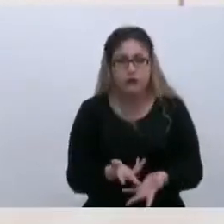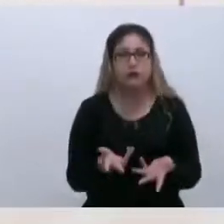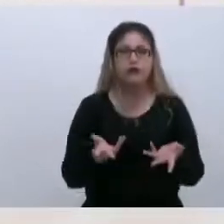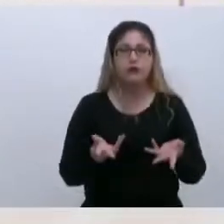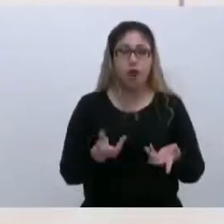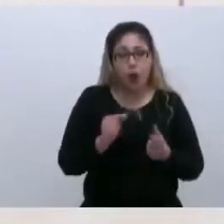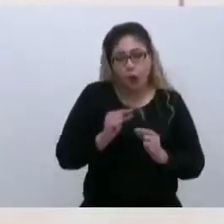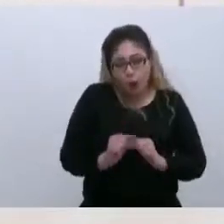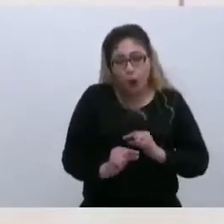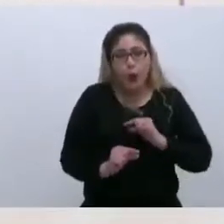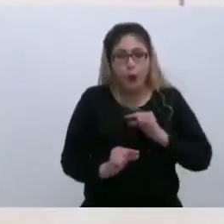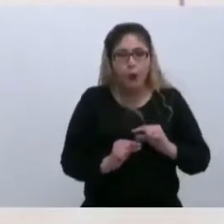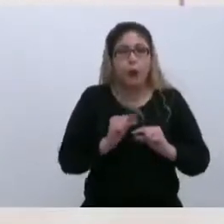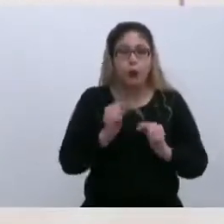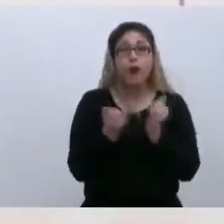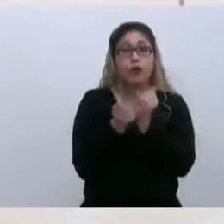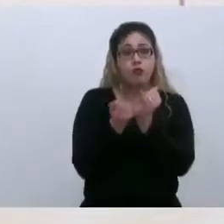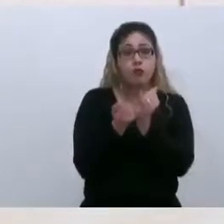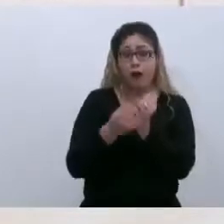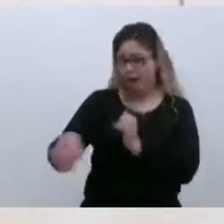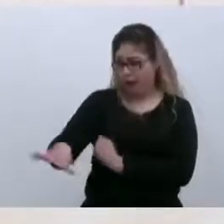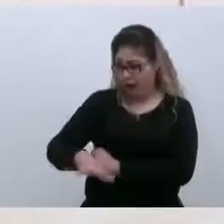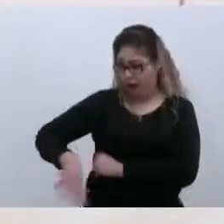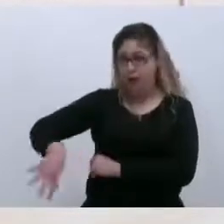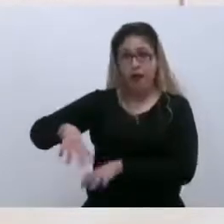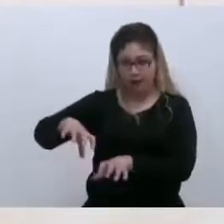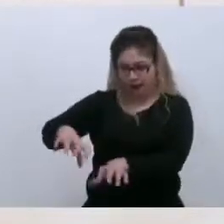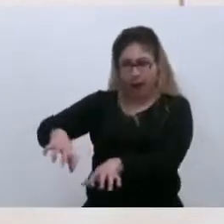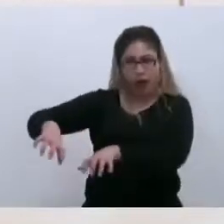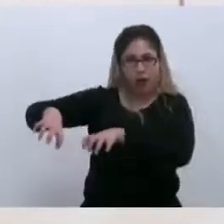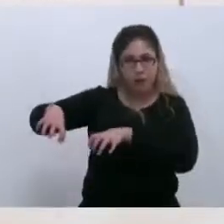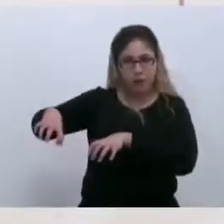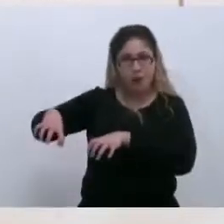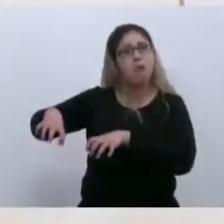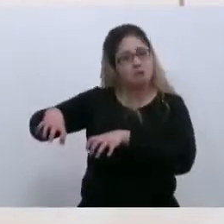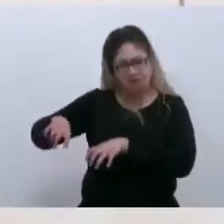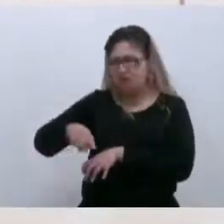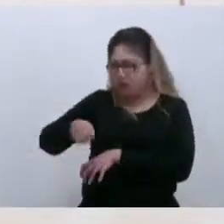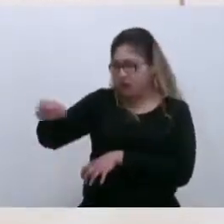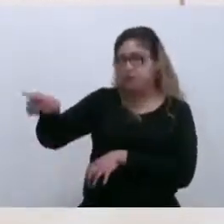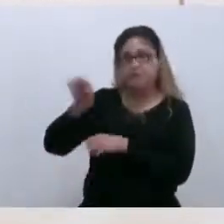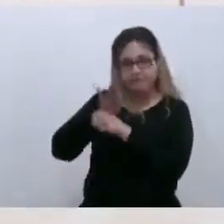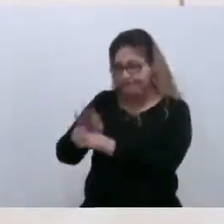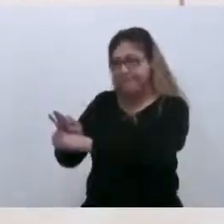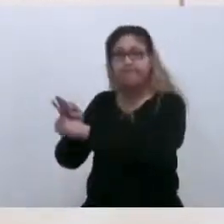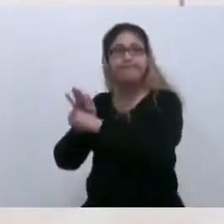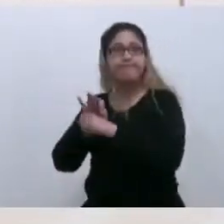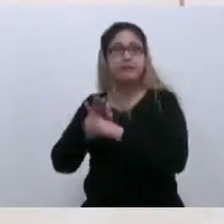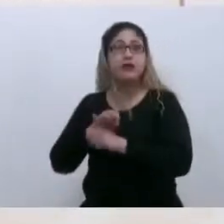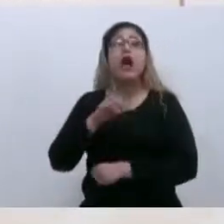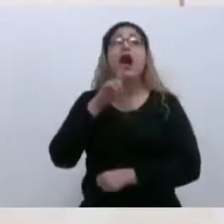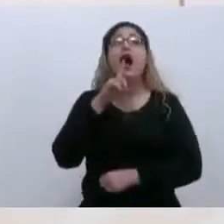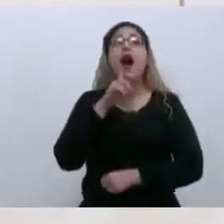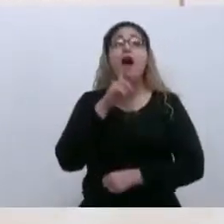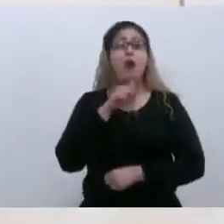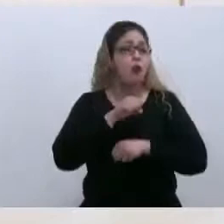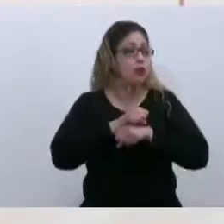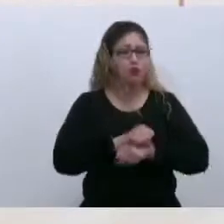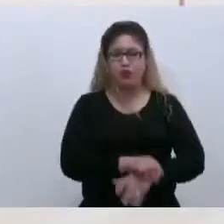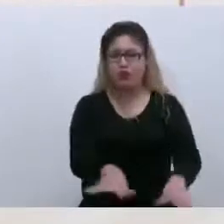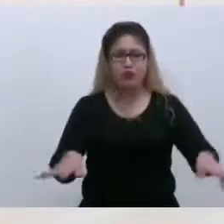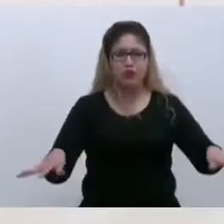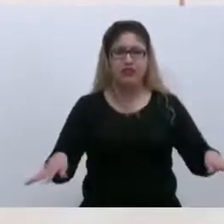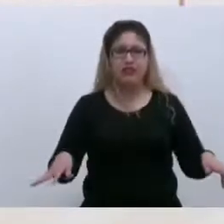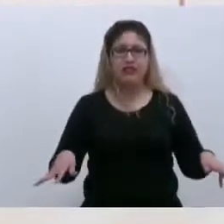y produzca, pero al mismo tiempo no se desperdicie el agua y los excedentes se